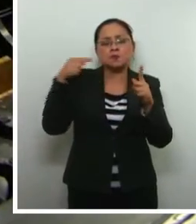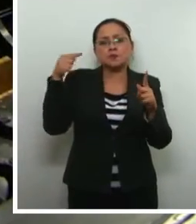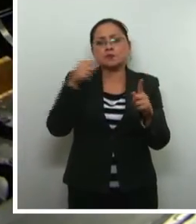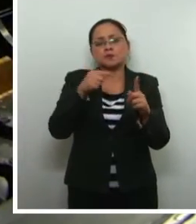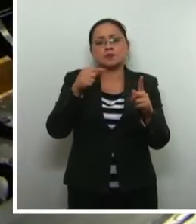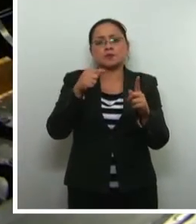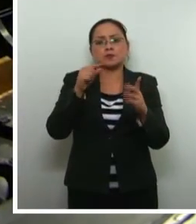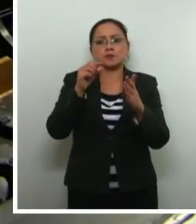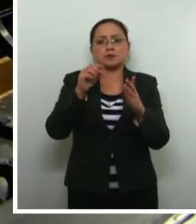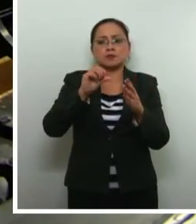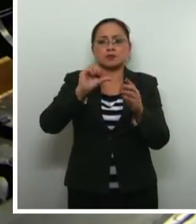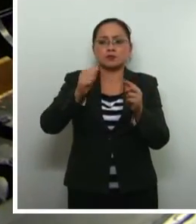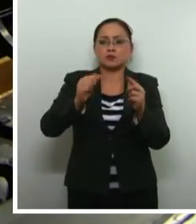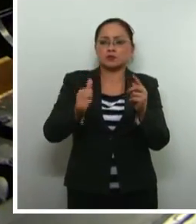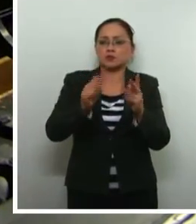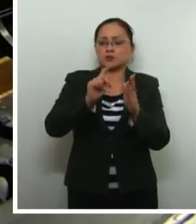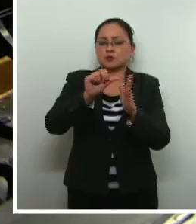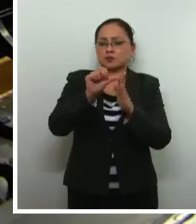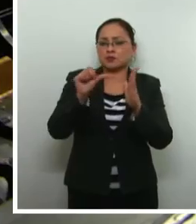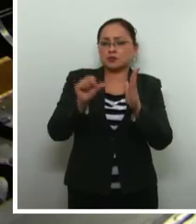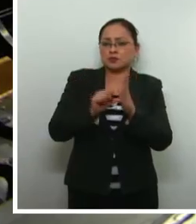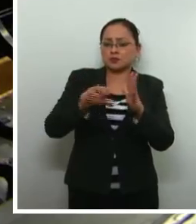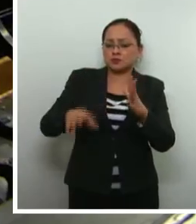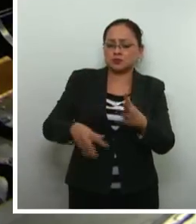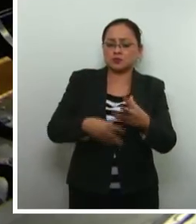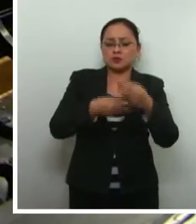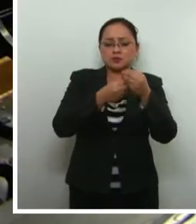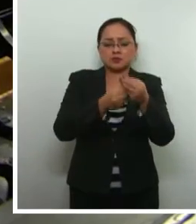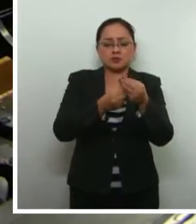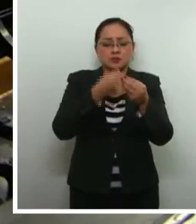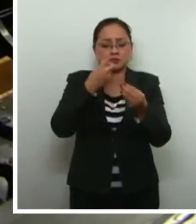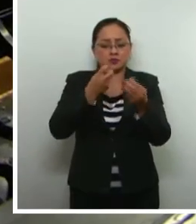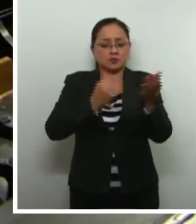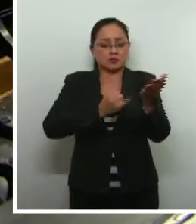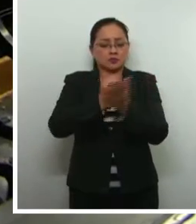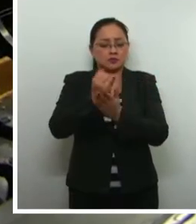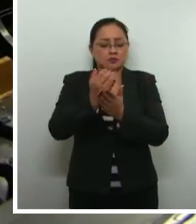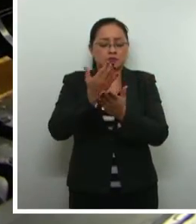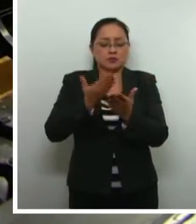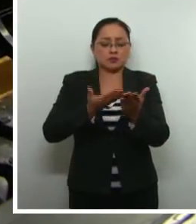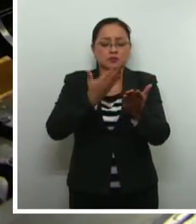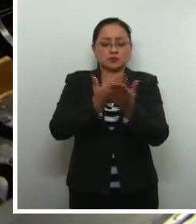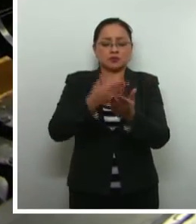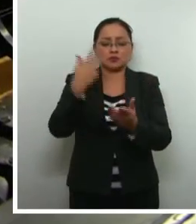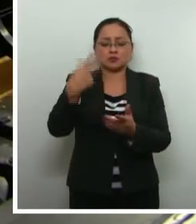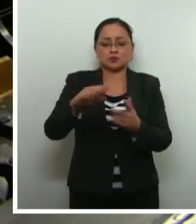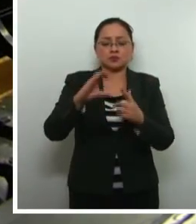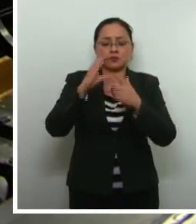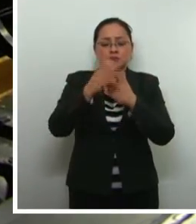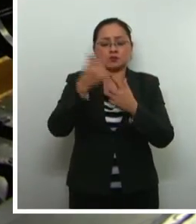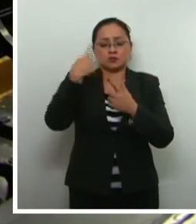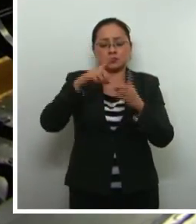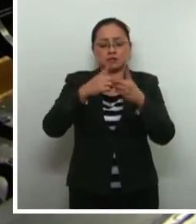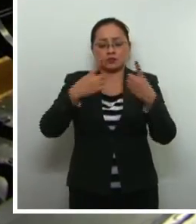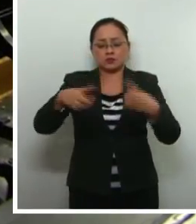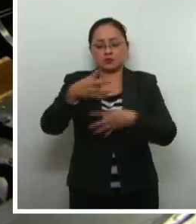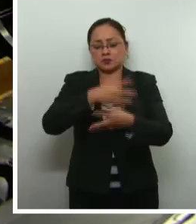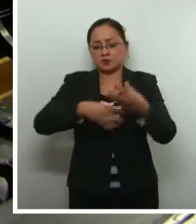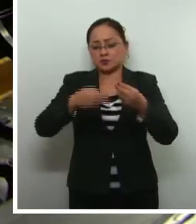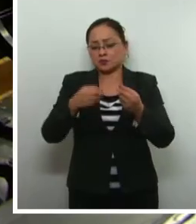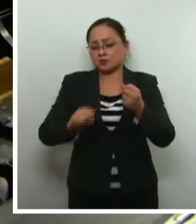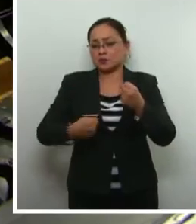de los demás artículos que conforman el dictamen de la Comisión de Desarrollo Sostenible